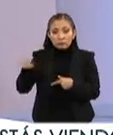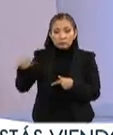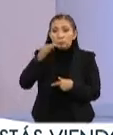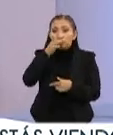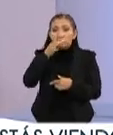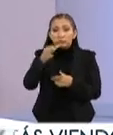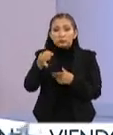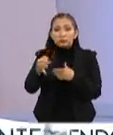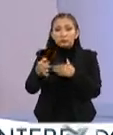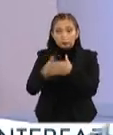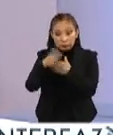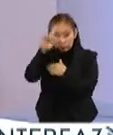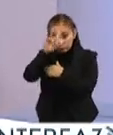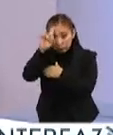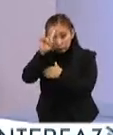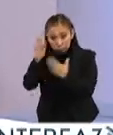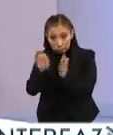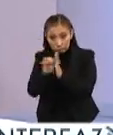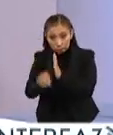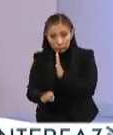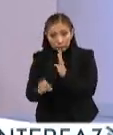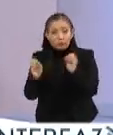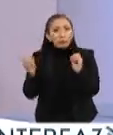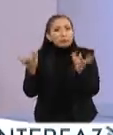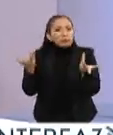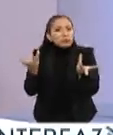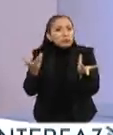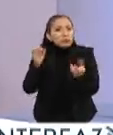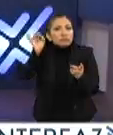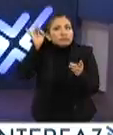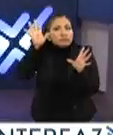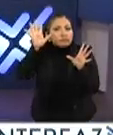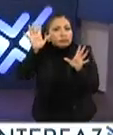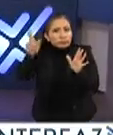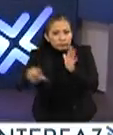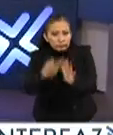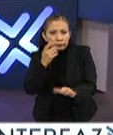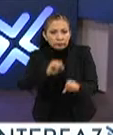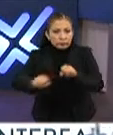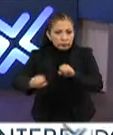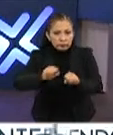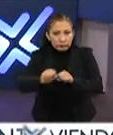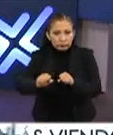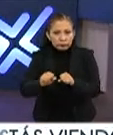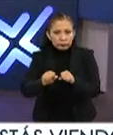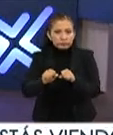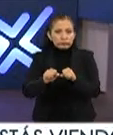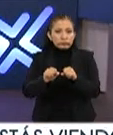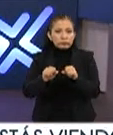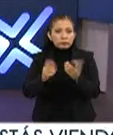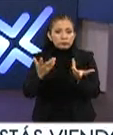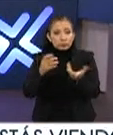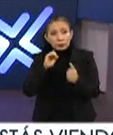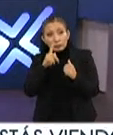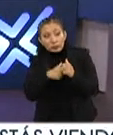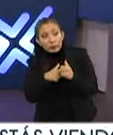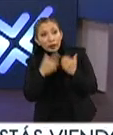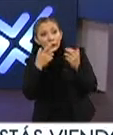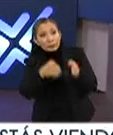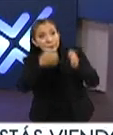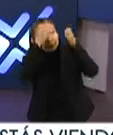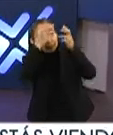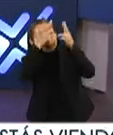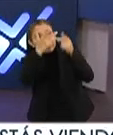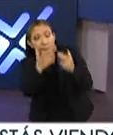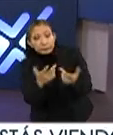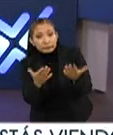personas orientación, por ejemplo, o qué hacer en caso de que haya tenido algún imperfecto pues, estructural